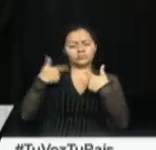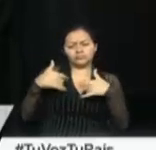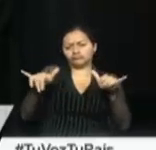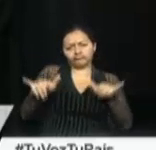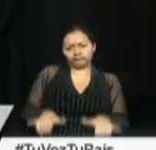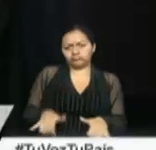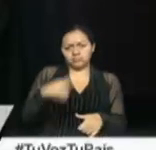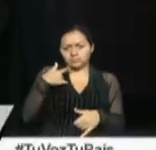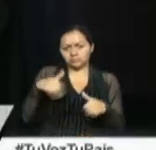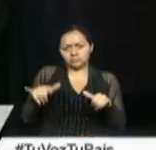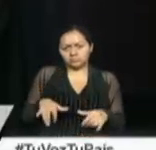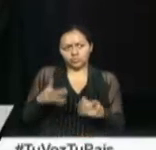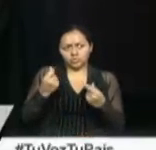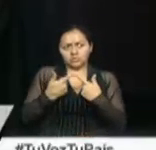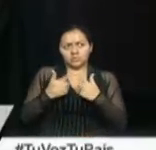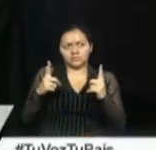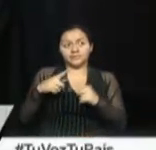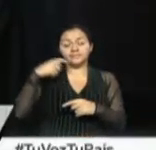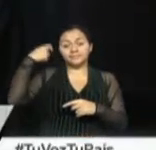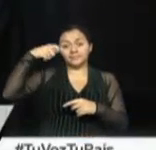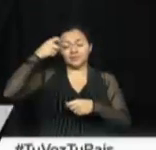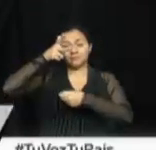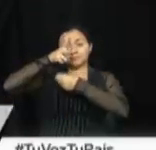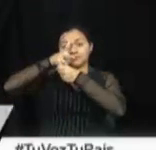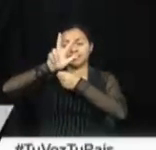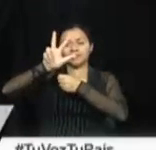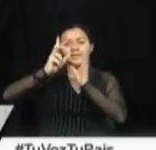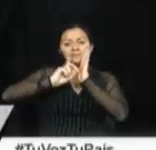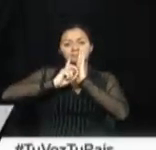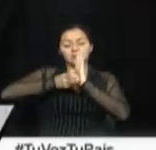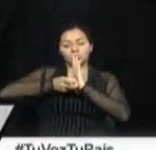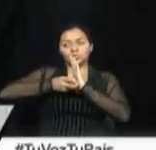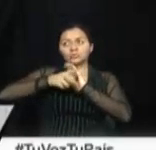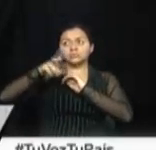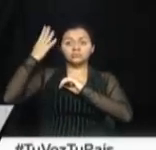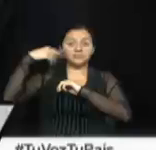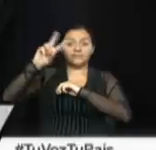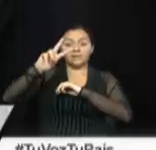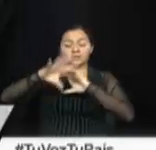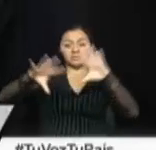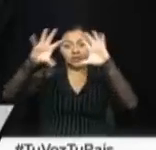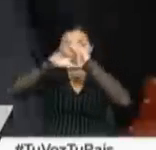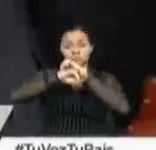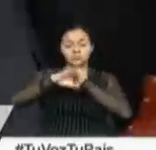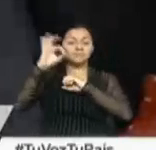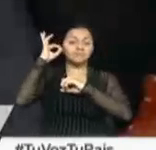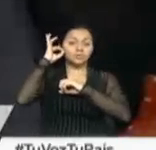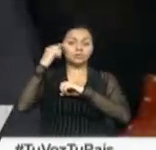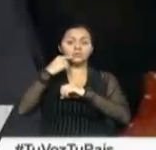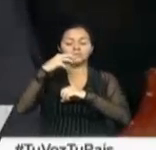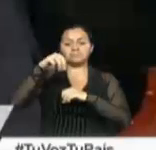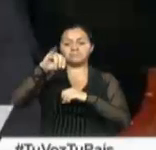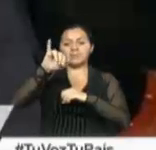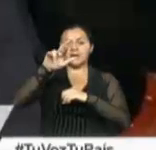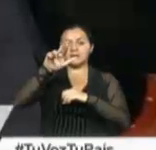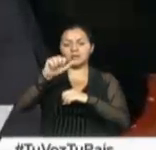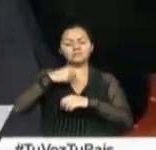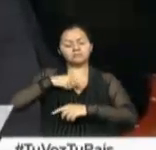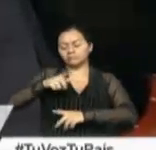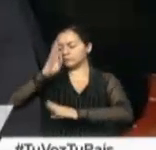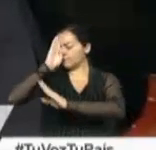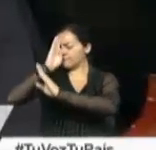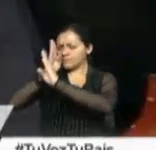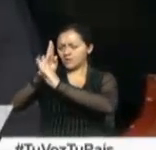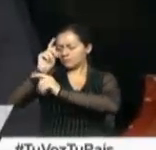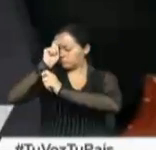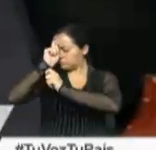de jóvenes. En la grabación de 3 minutos publicada la noche del viernes, una mujer que dice ser Maida Yakubu jura lealtad a la